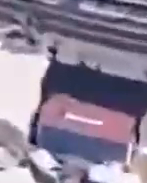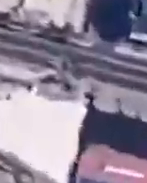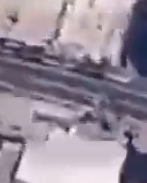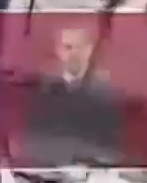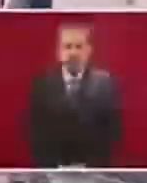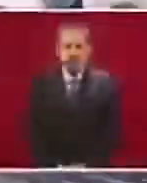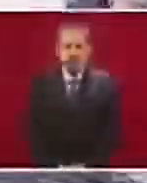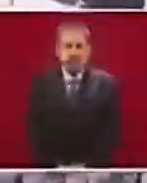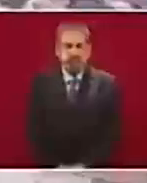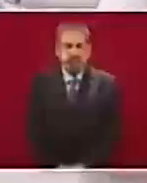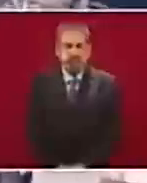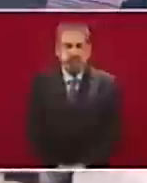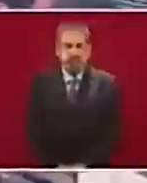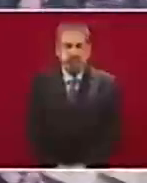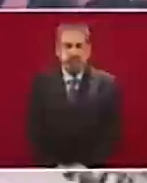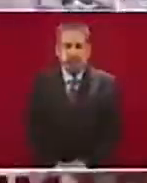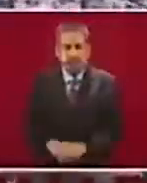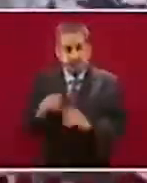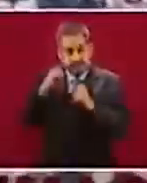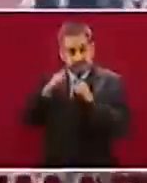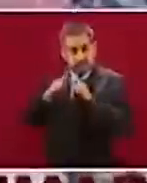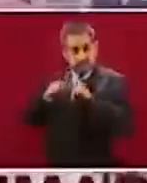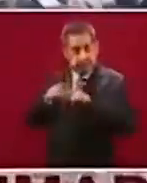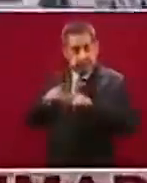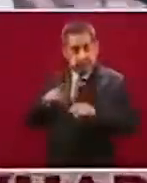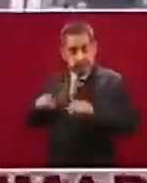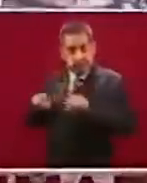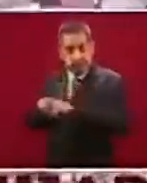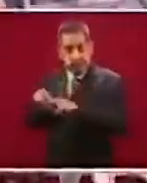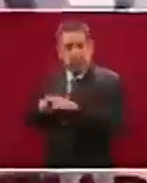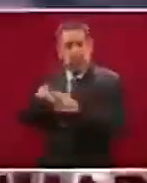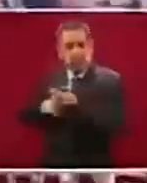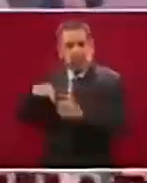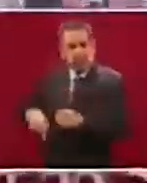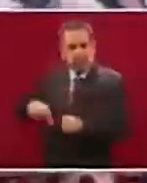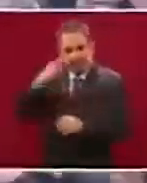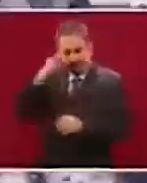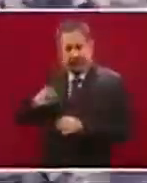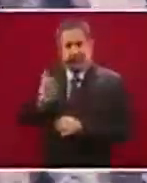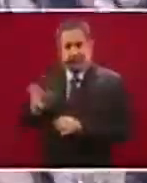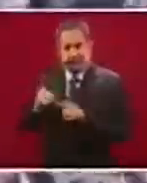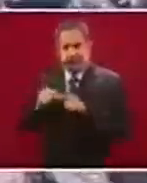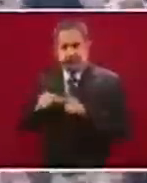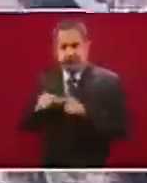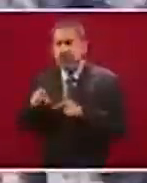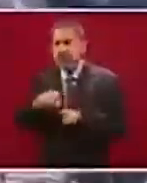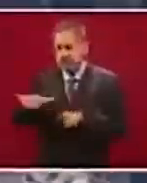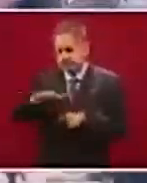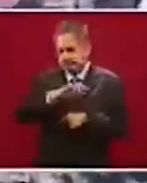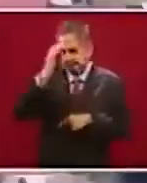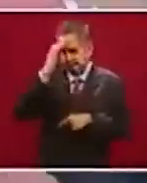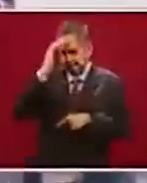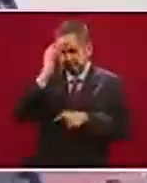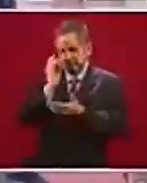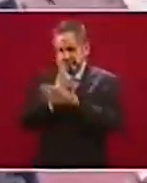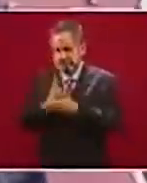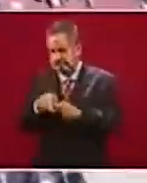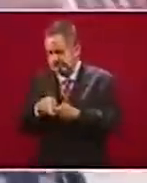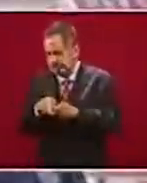recorrido virtual sobre la misma. Los que hayan tomado esto, pues aquí podrán